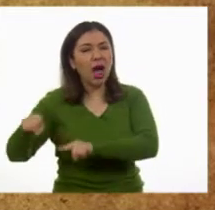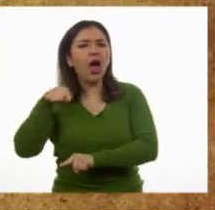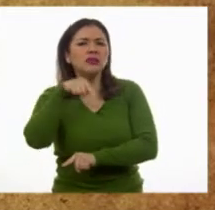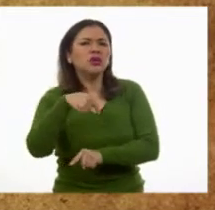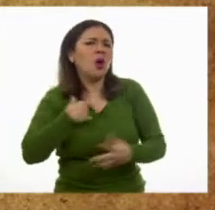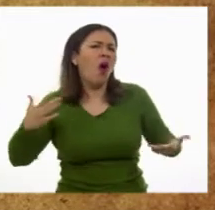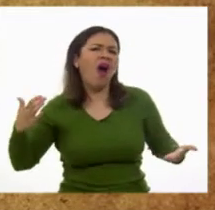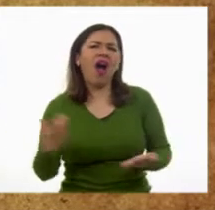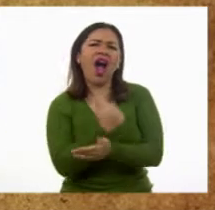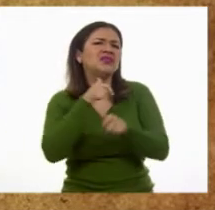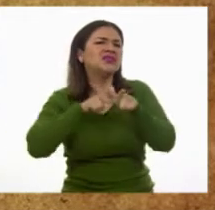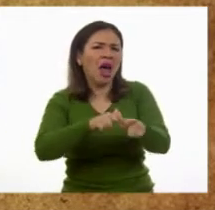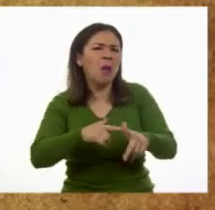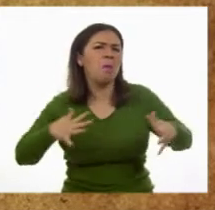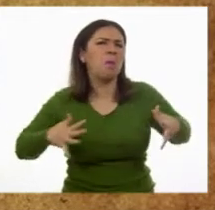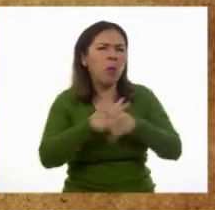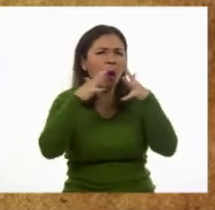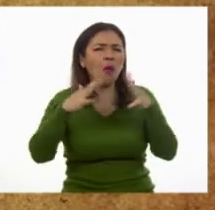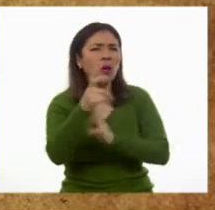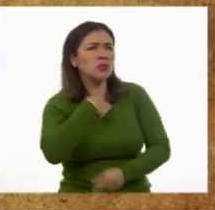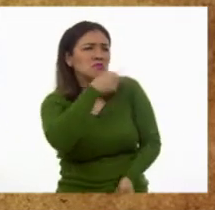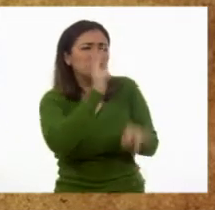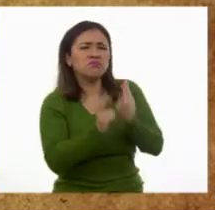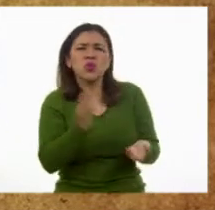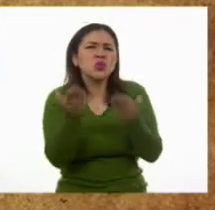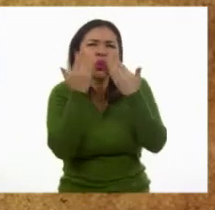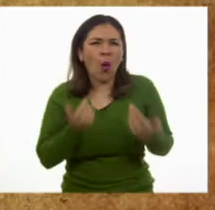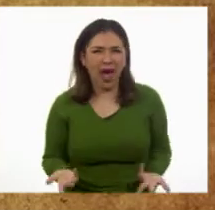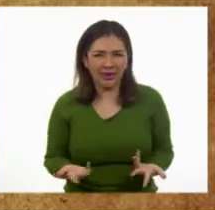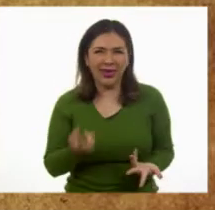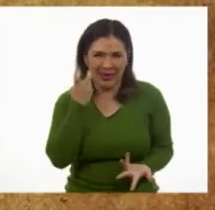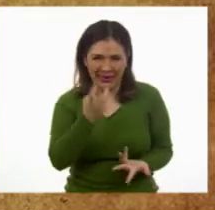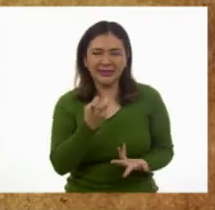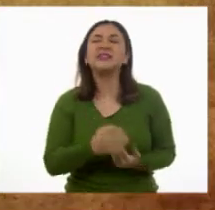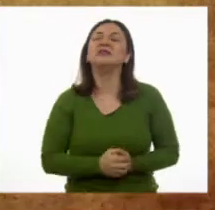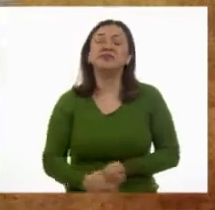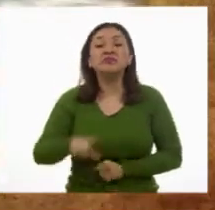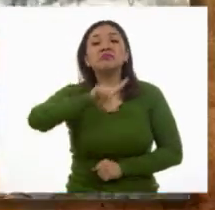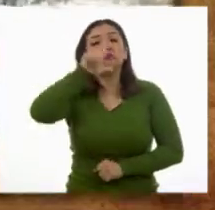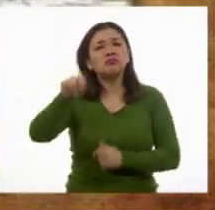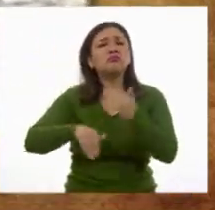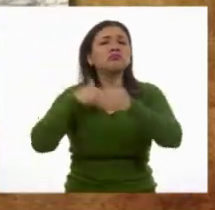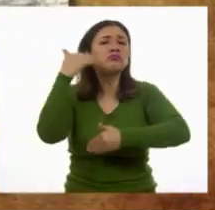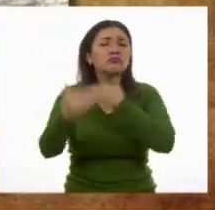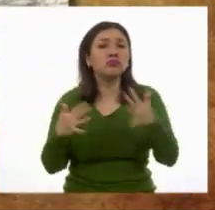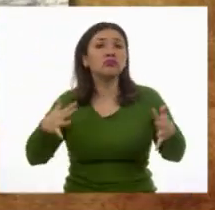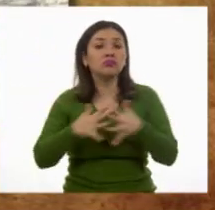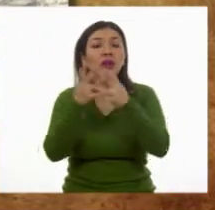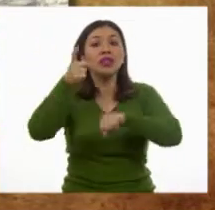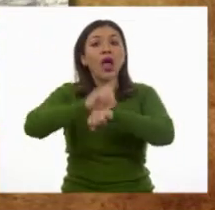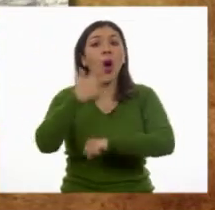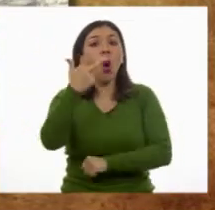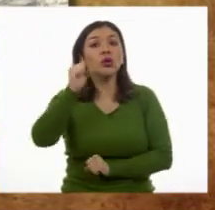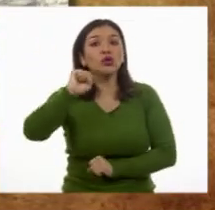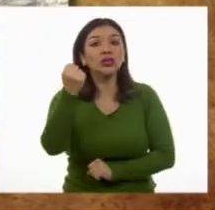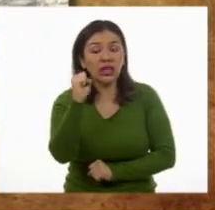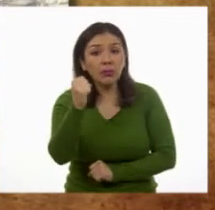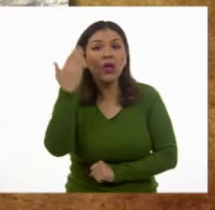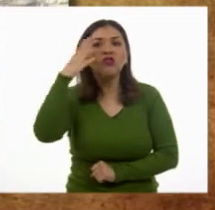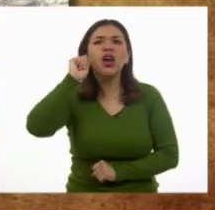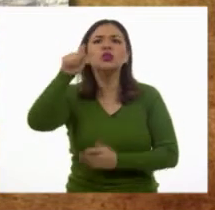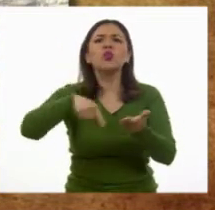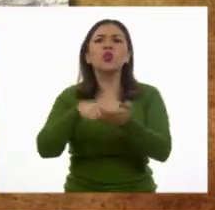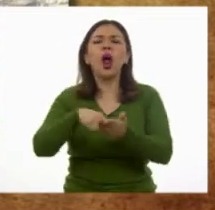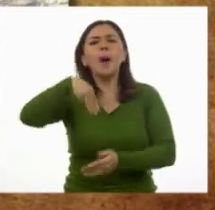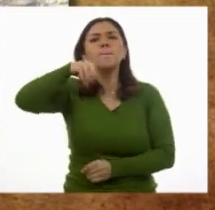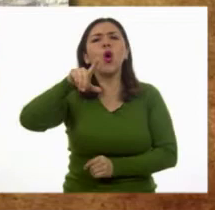la batalla seguiría y ellos no estarían platicando. Exacto. Después, la batalla del 8 de septiembre fue en el Molino